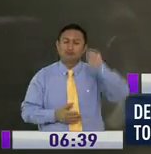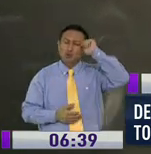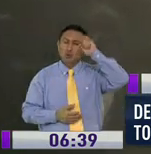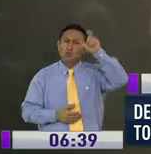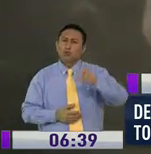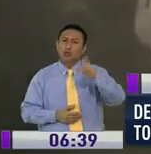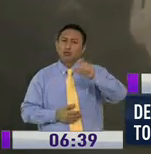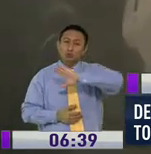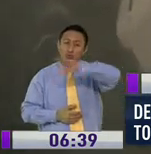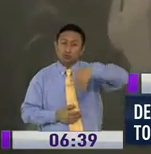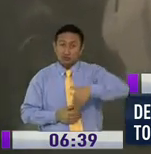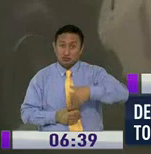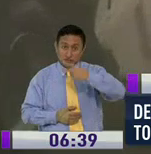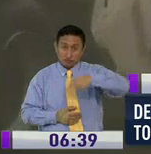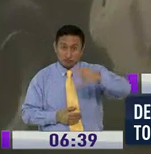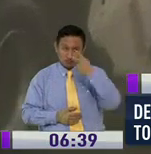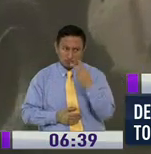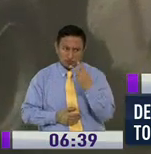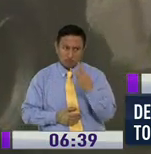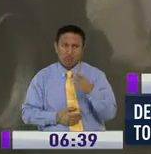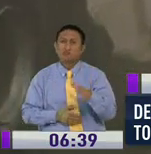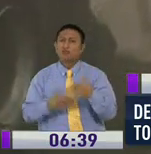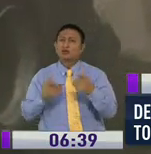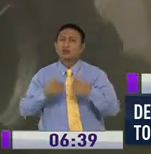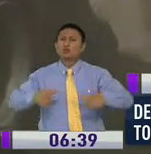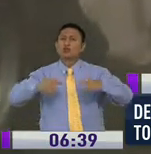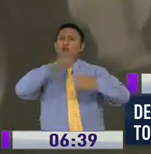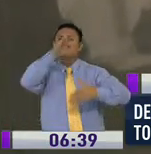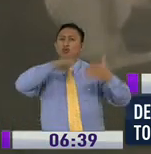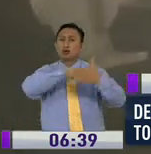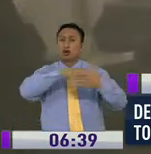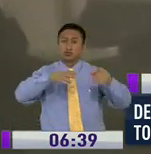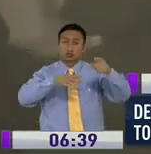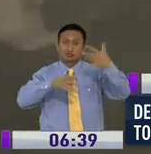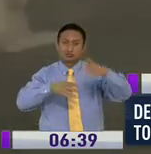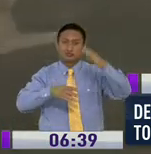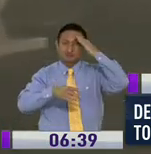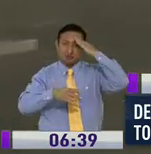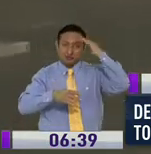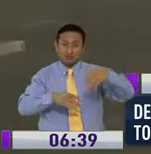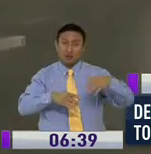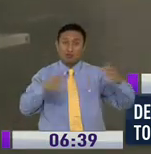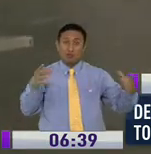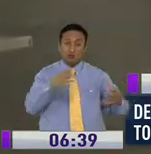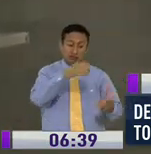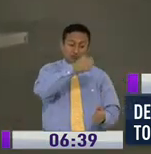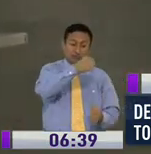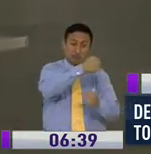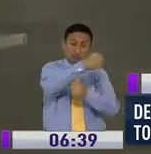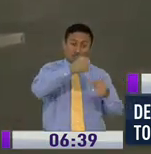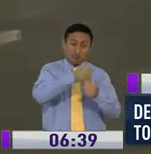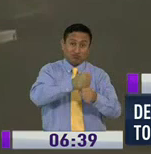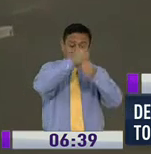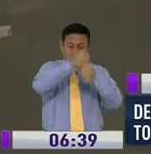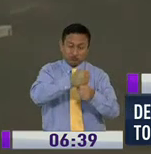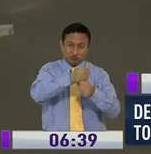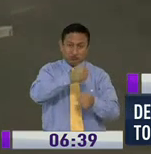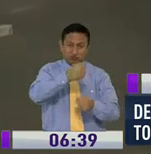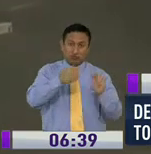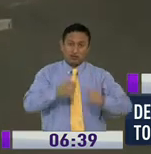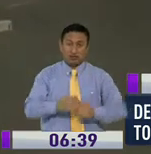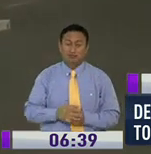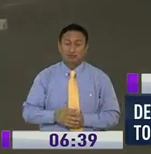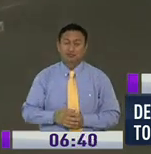ciudadanía, para todos los que nos están viendo, cuáles son las rutas y los horarios para que ellos sepan y saquen las fundas bien selladas y pueda optimizarse